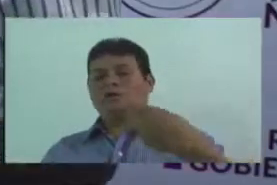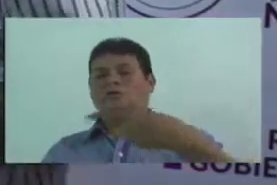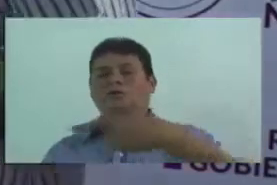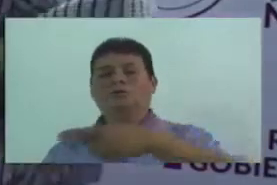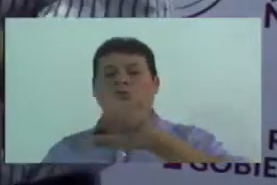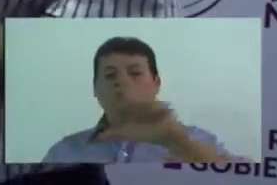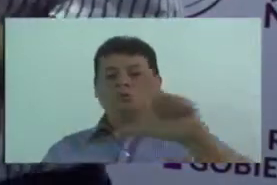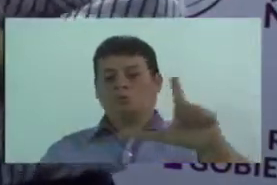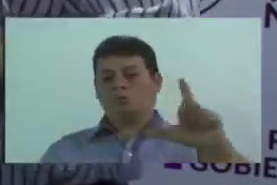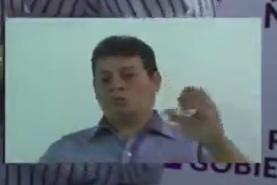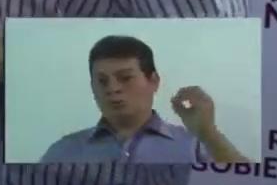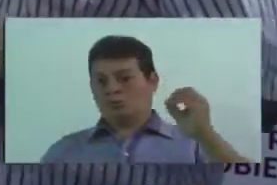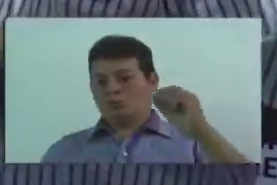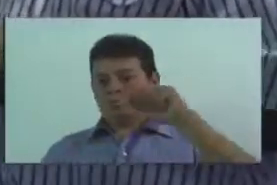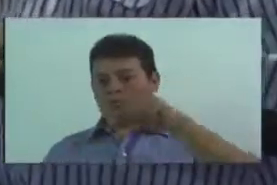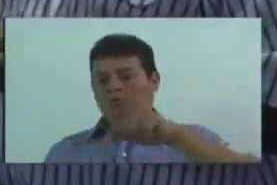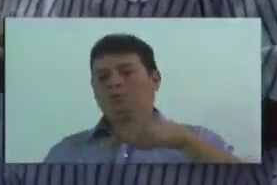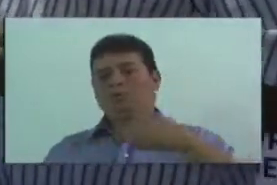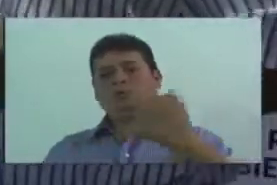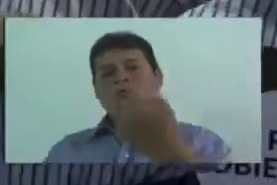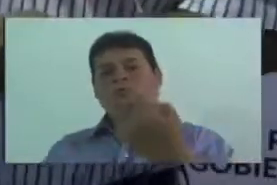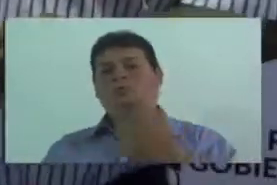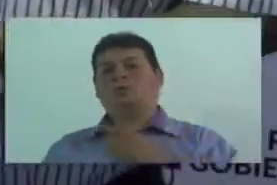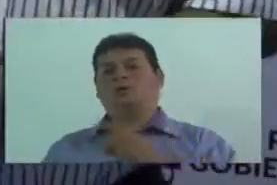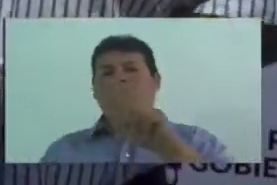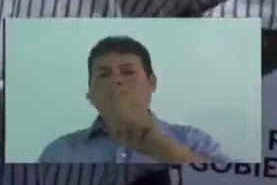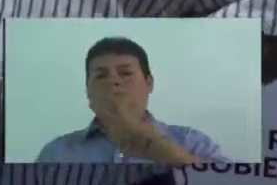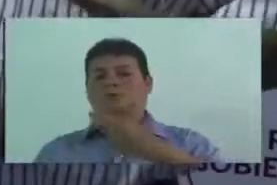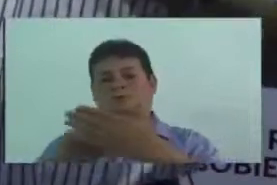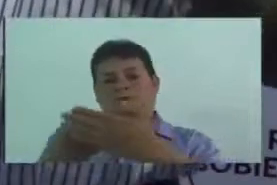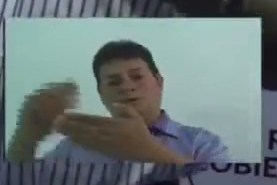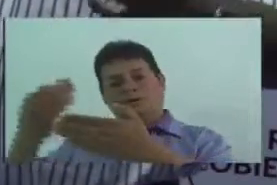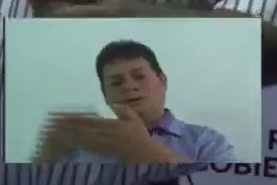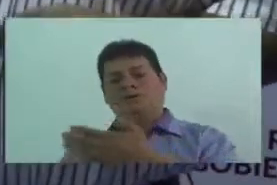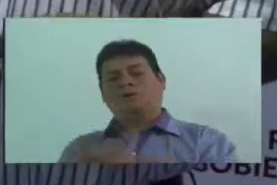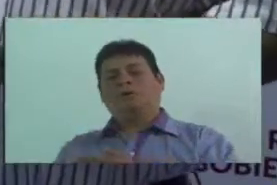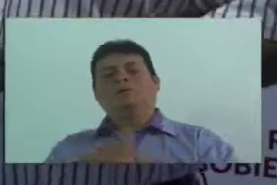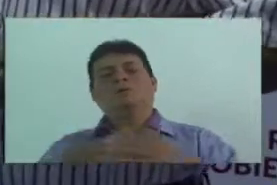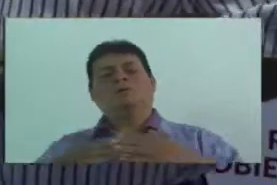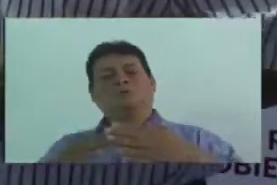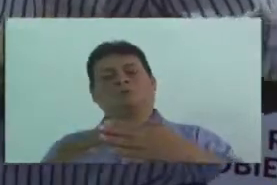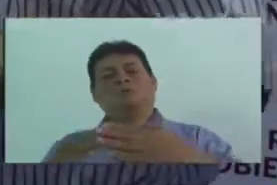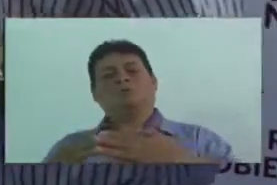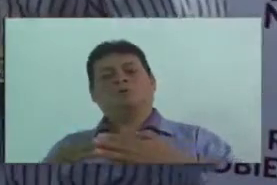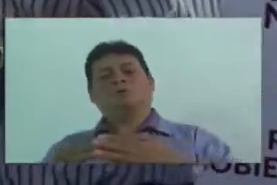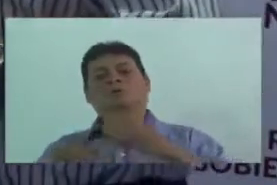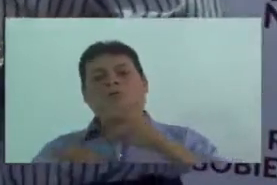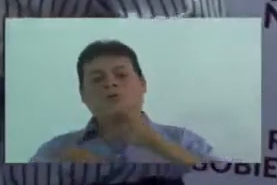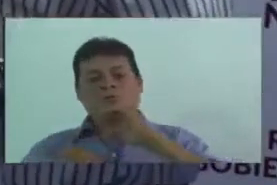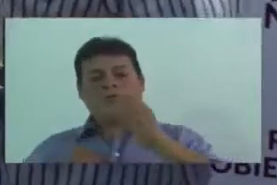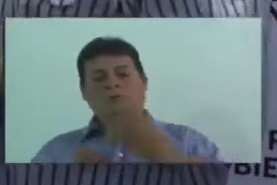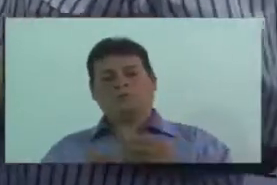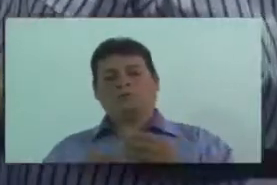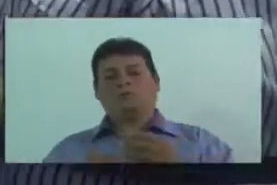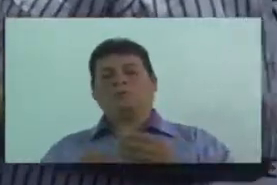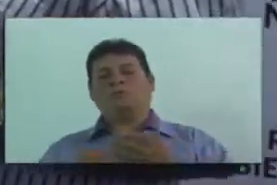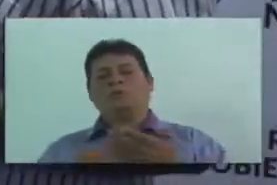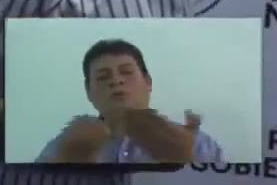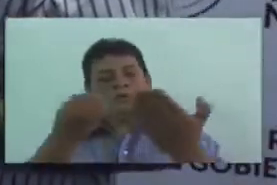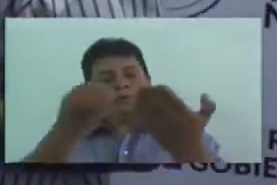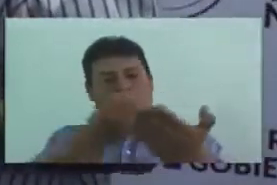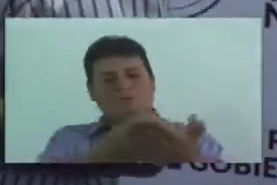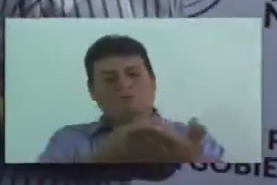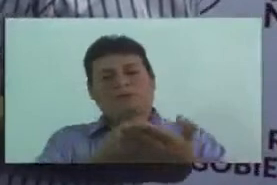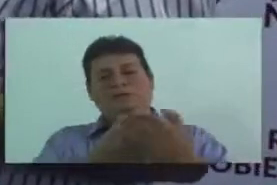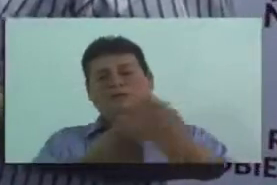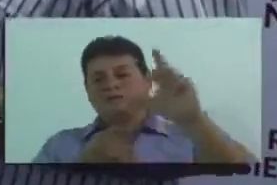bien. Entonces, volviendo a la clasificación, ¿cómo vamos a clasificar los ángulos? Un ángulo que mide 90 grados,